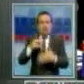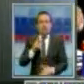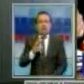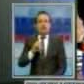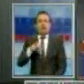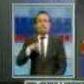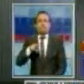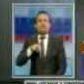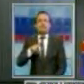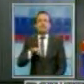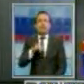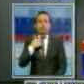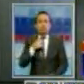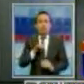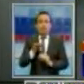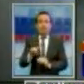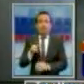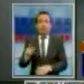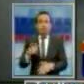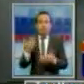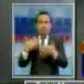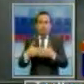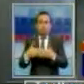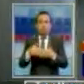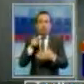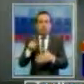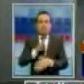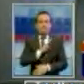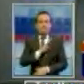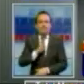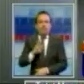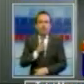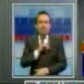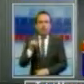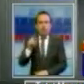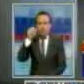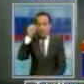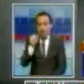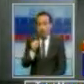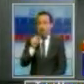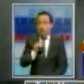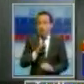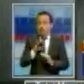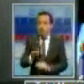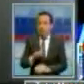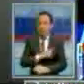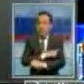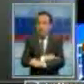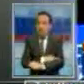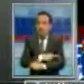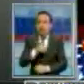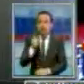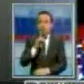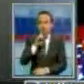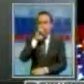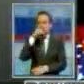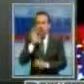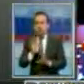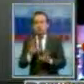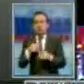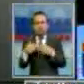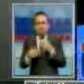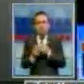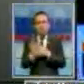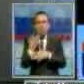estaba absolutamente a favor de la represa. Ya, de hecho, hizo las del Bío Bío. Y Piñera estaba a favor de las energías renovables no convencionales. ¿No desilusionó